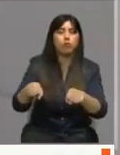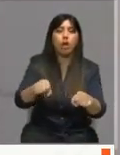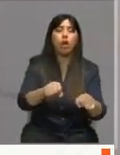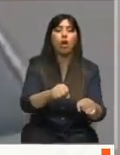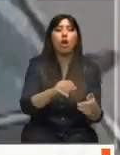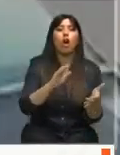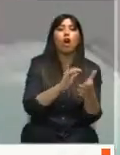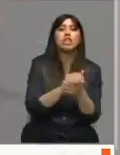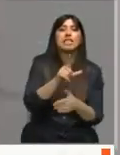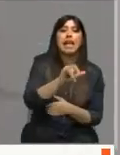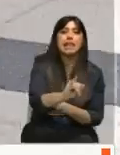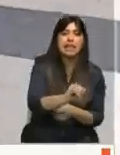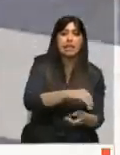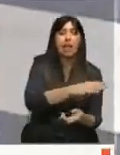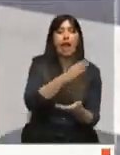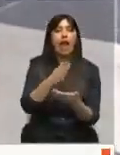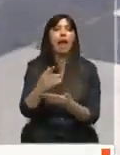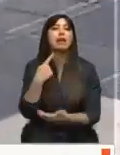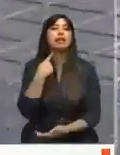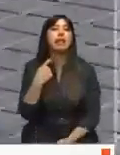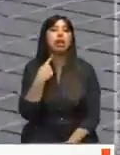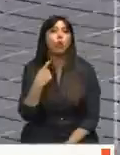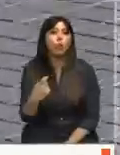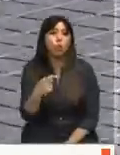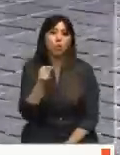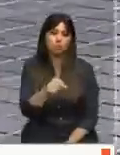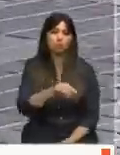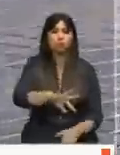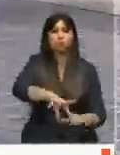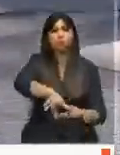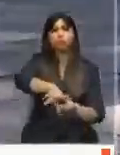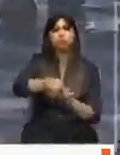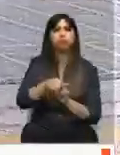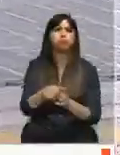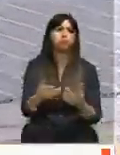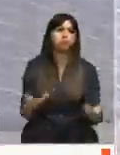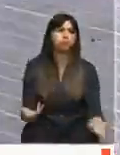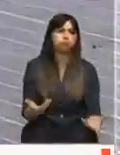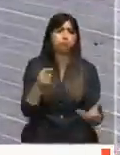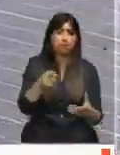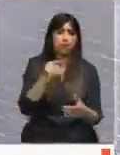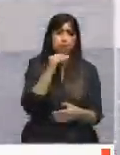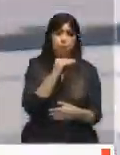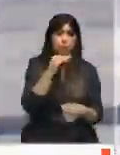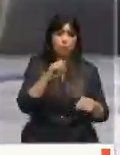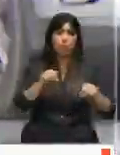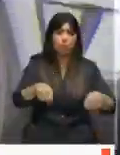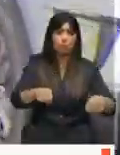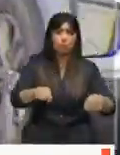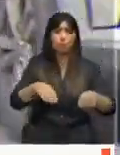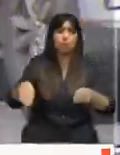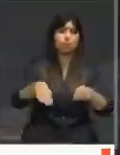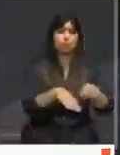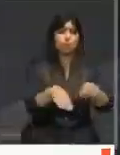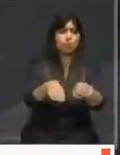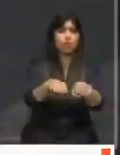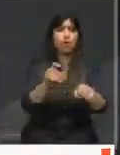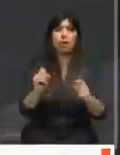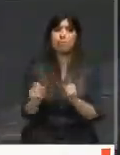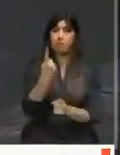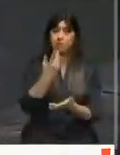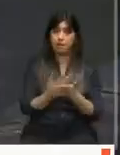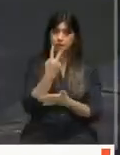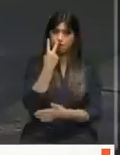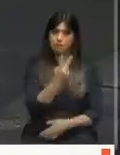a Quilicura. Una situación que no dejó indiferente a quienes a diario usan este medio de transportes. Primera vez que lo veo, la verdad.